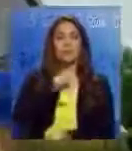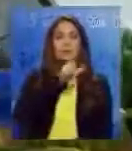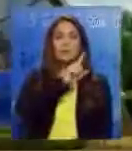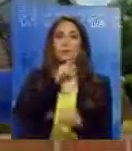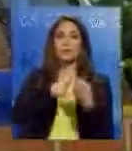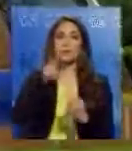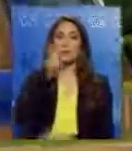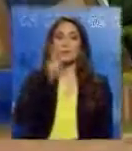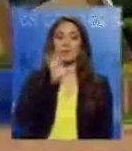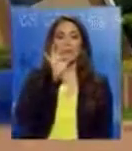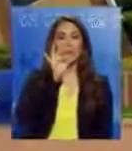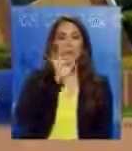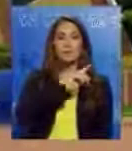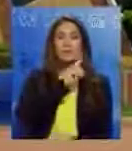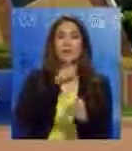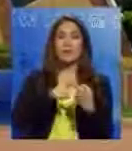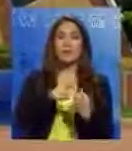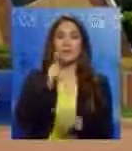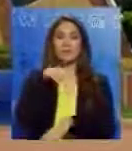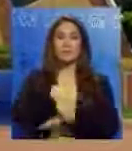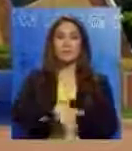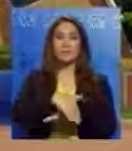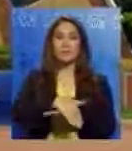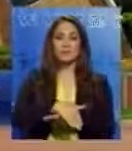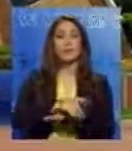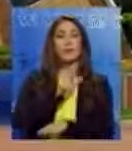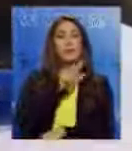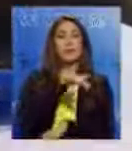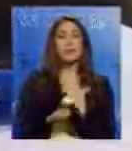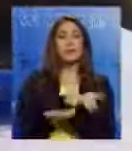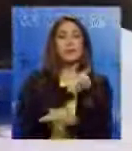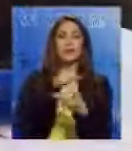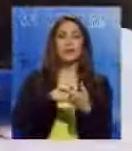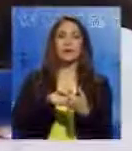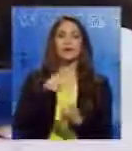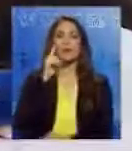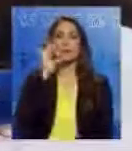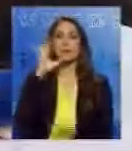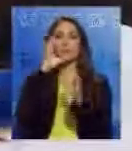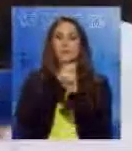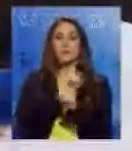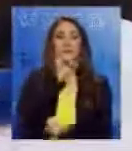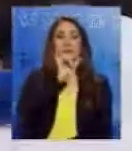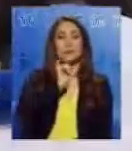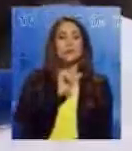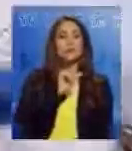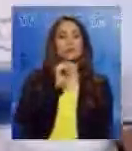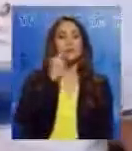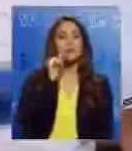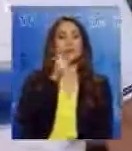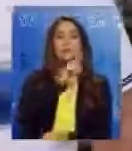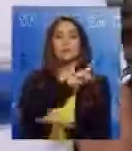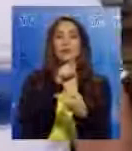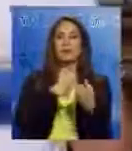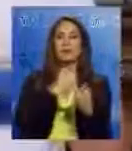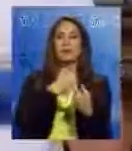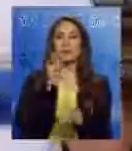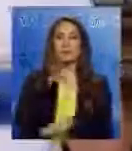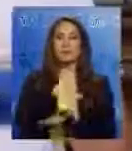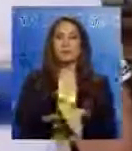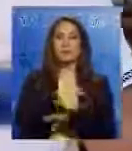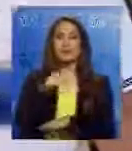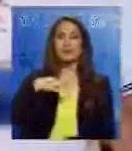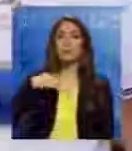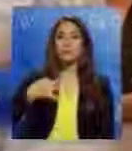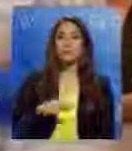a viernes de 9 horas a 13 horas y de 15 a 20 horas. Y los sábados de 8 a 16 horas. El voluntariado